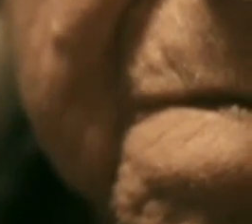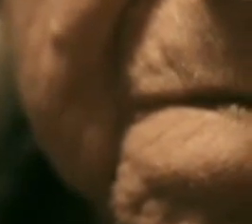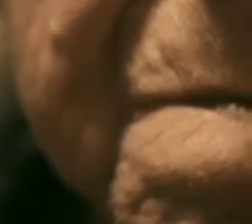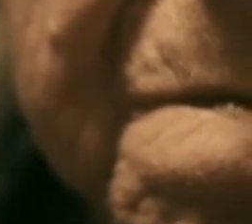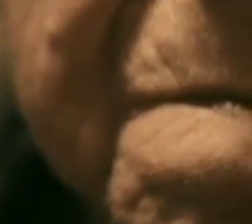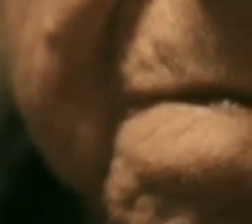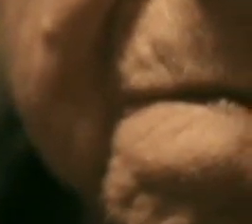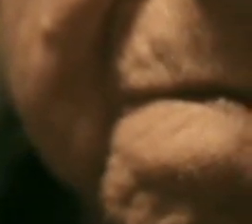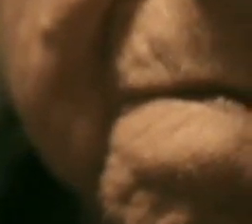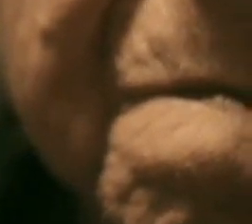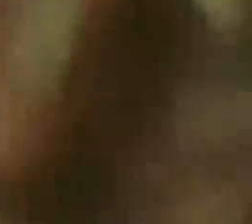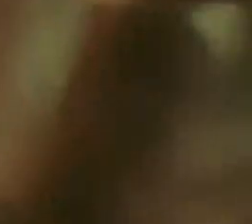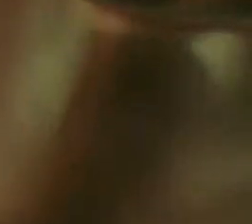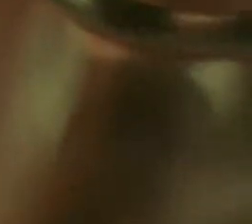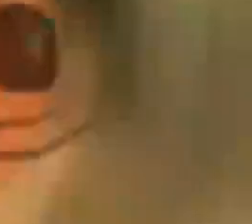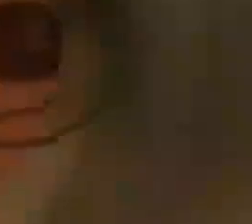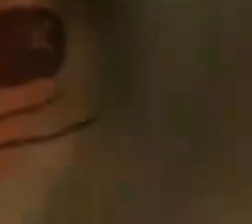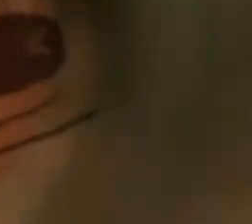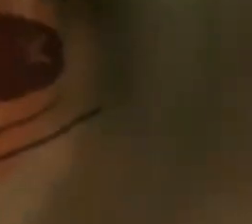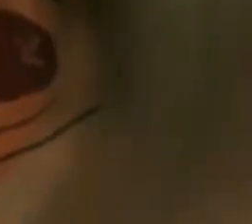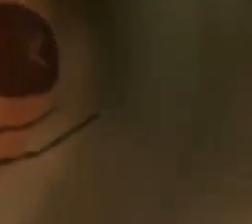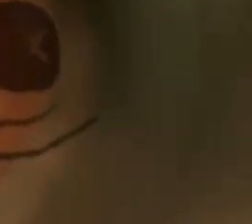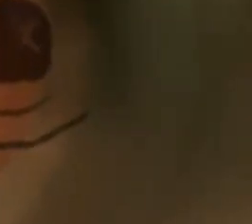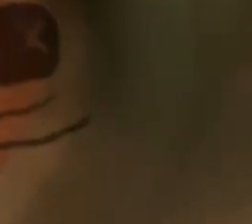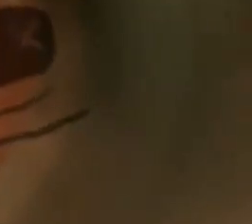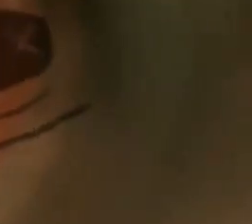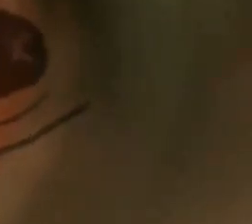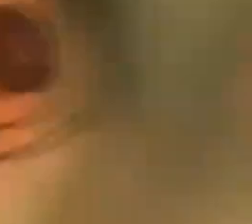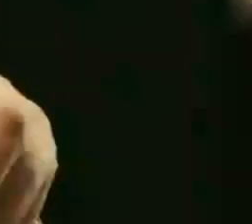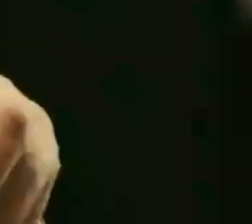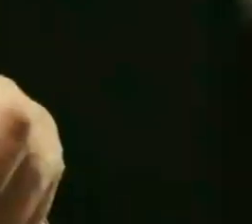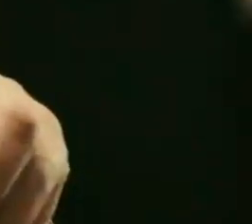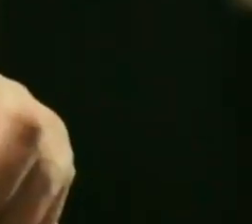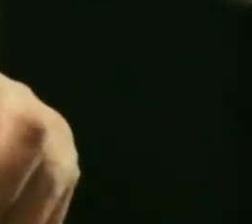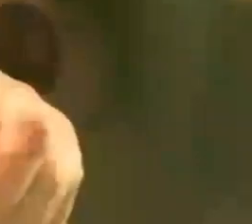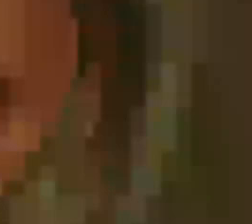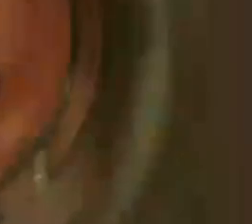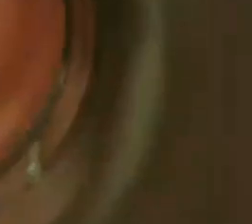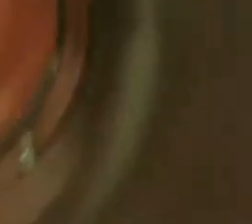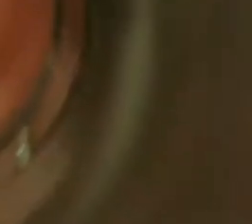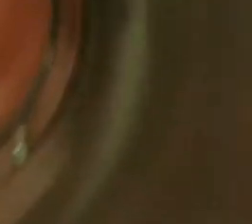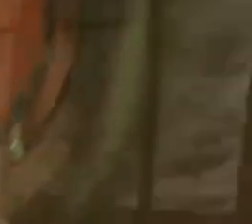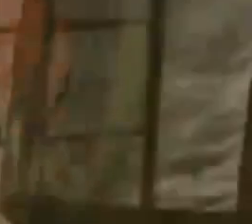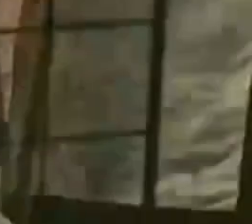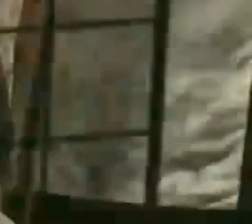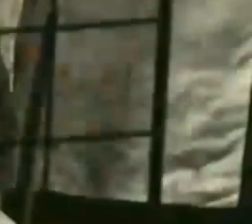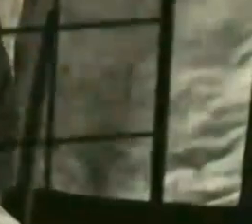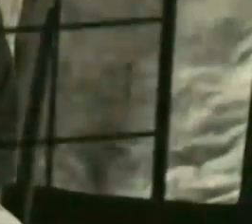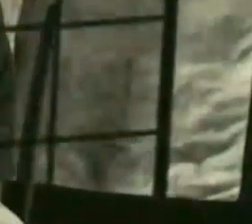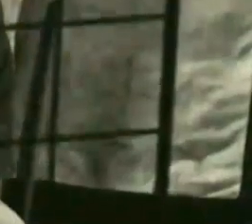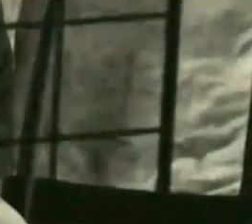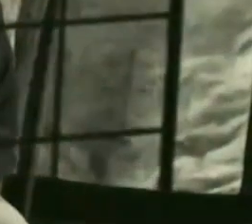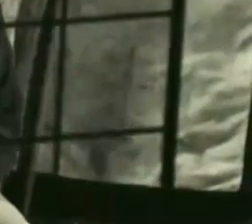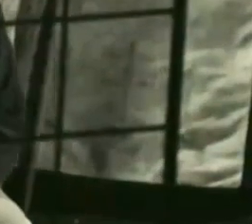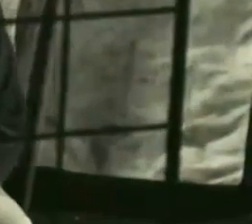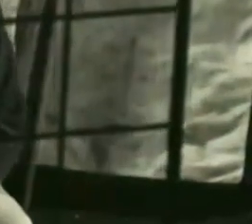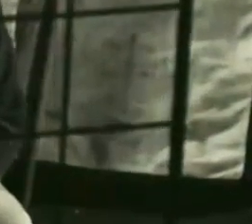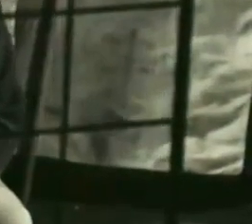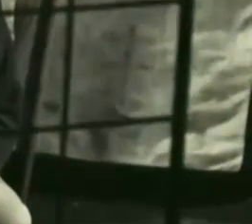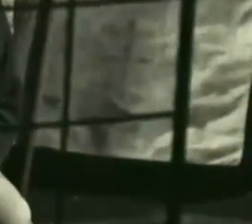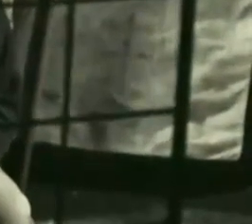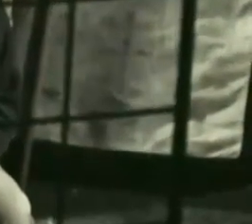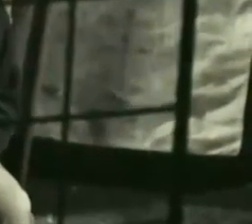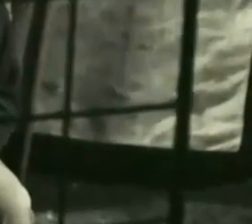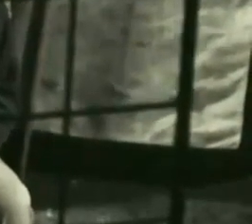Perder familia, perder trabajo, tocar un fondo de sufrimiento muy cabrón, de sus delirios visuales, ver cómo me comía las